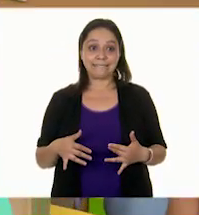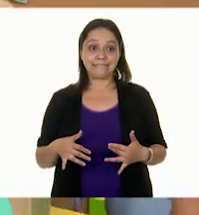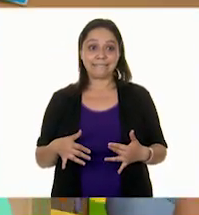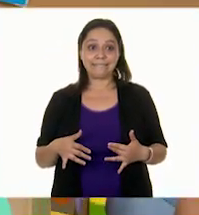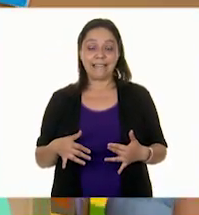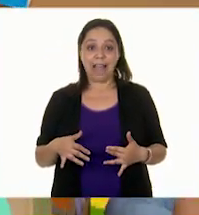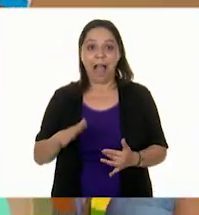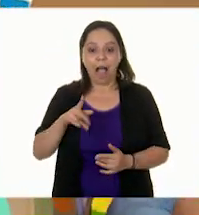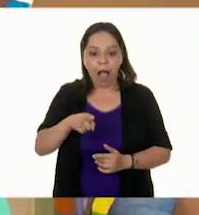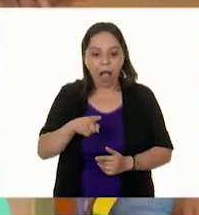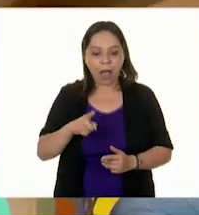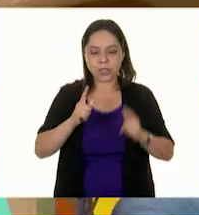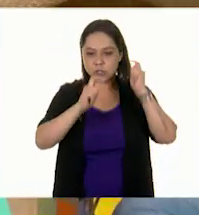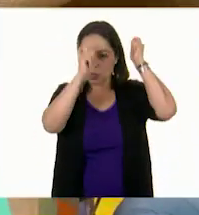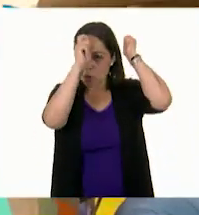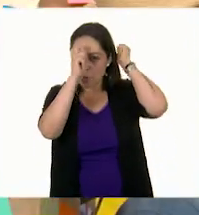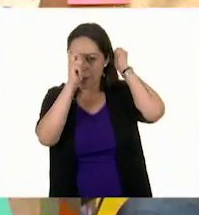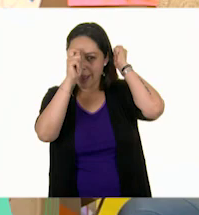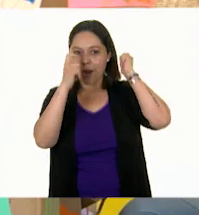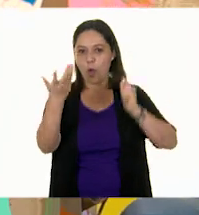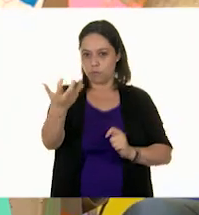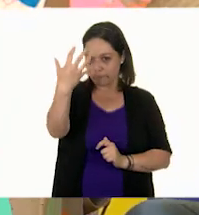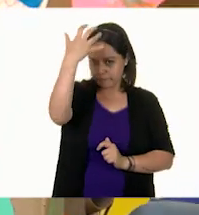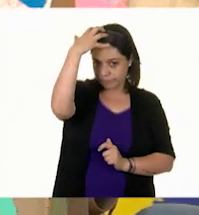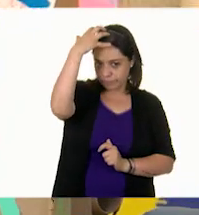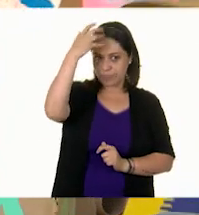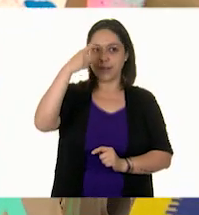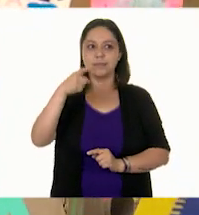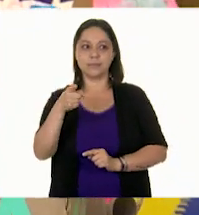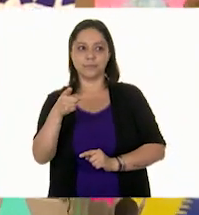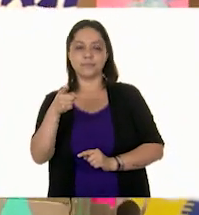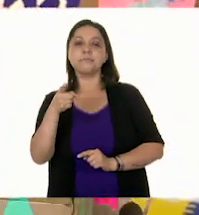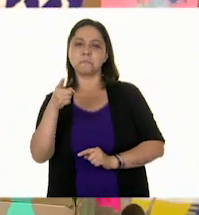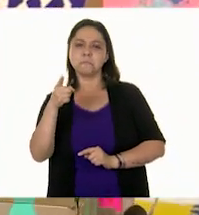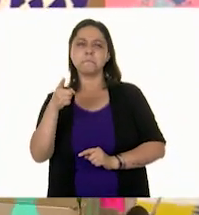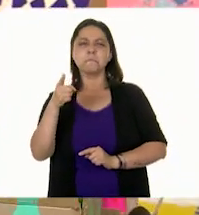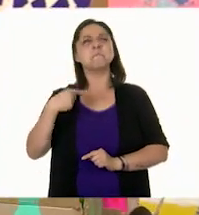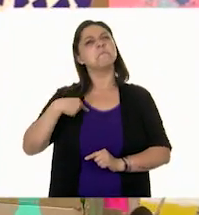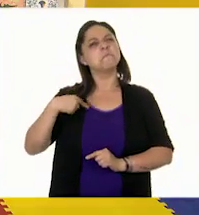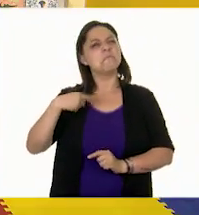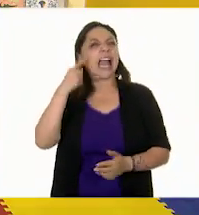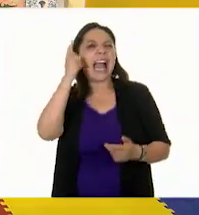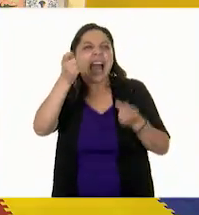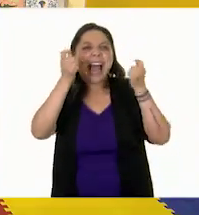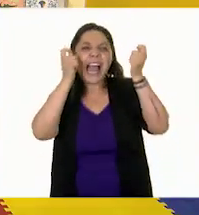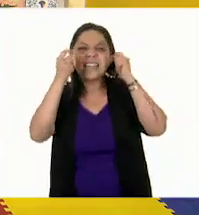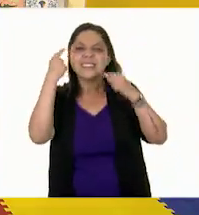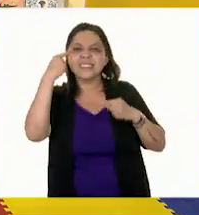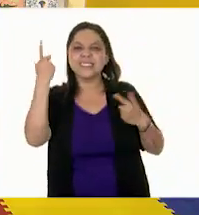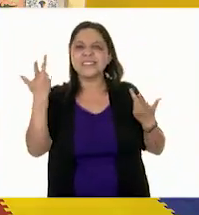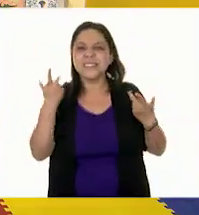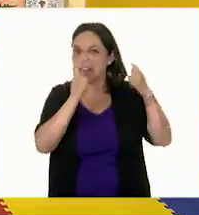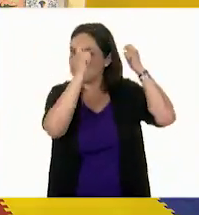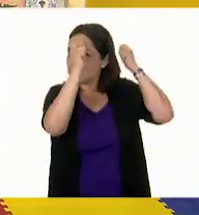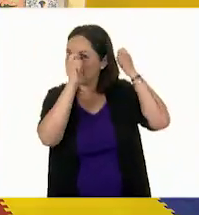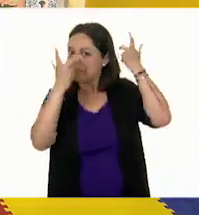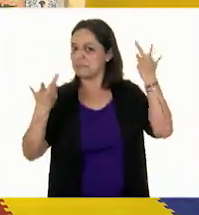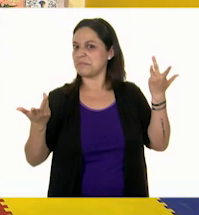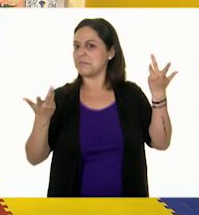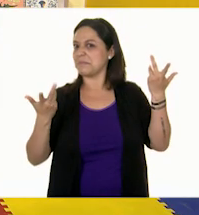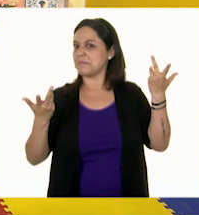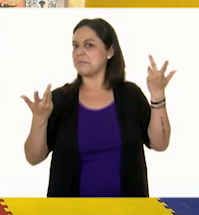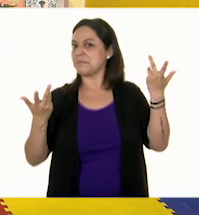¡Uy, mira, sombreros! ¡Oh, para mí! ¿Qué podré hacer? Vamos a ver qué es esto que tenemos por aquí.